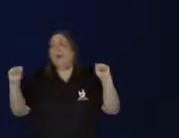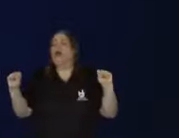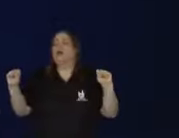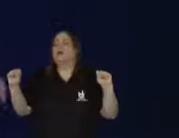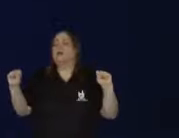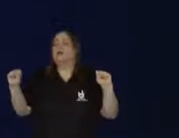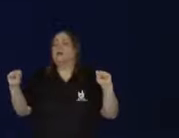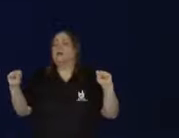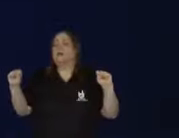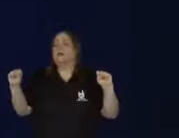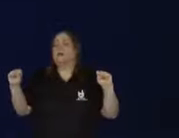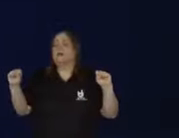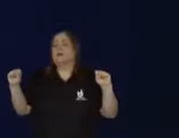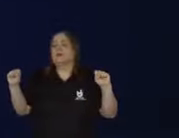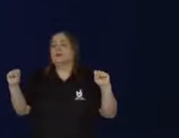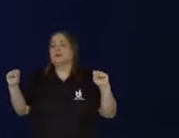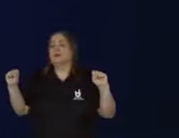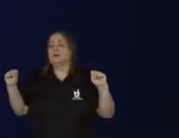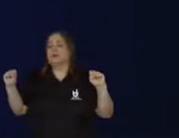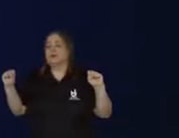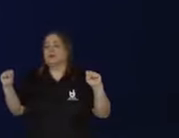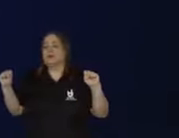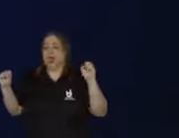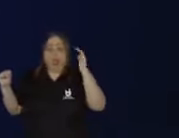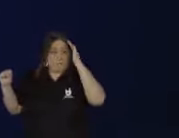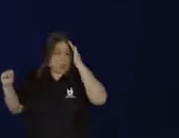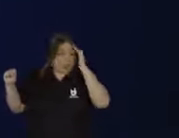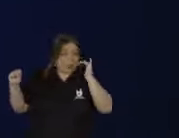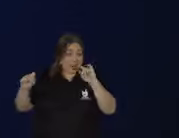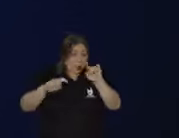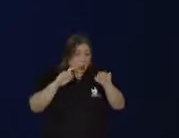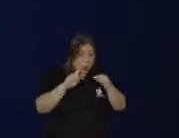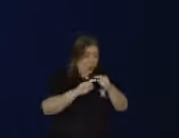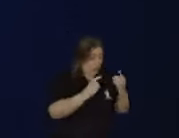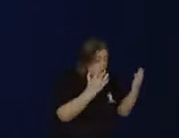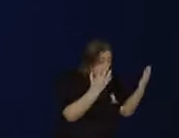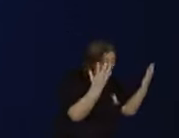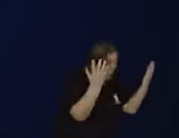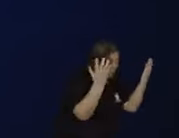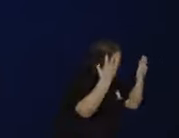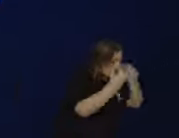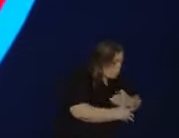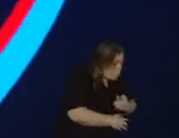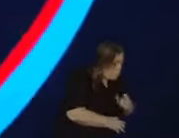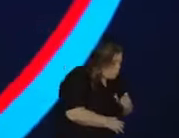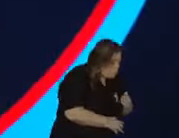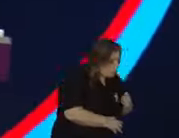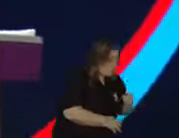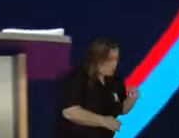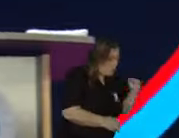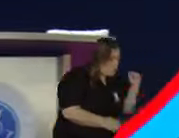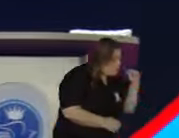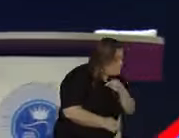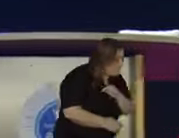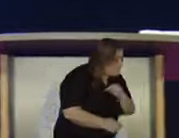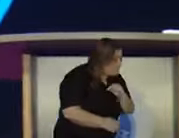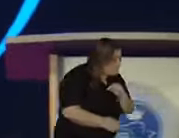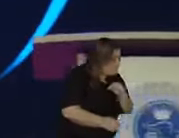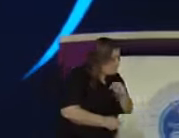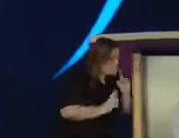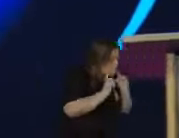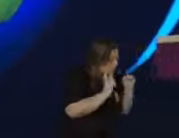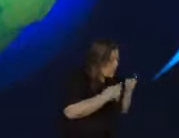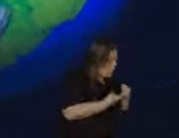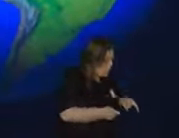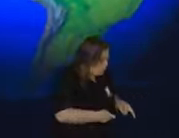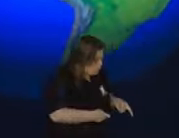príncipe, el que manda en medio de lo oculto, de lo oscuro. Y usted puede estar lleno